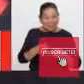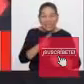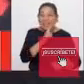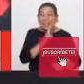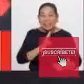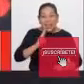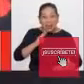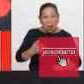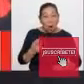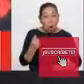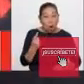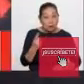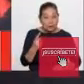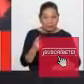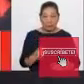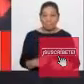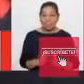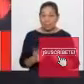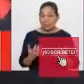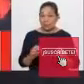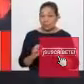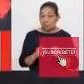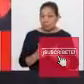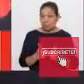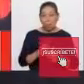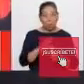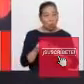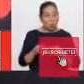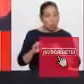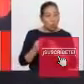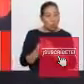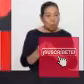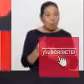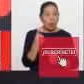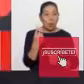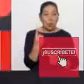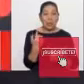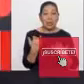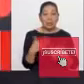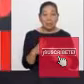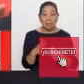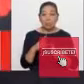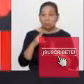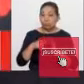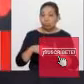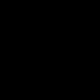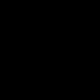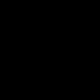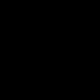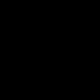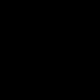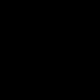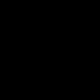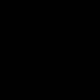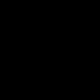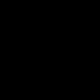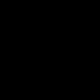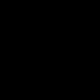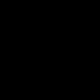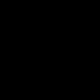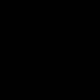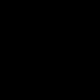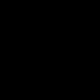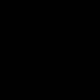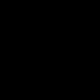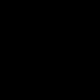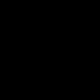capturamos a 11 delincuentes, desarticulamos toda la banda y era la única banda que estaba realizando todos los secuestros, ¿no? Entonces de ahí pararon los secuestros